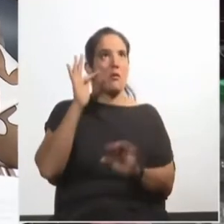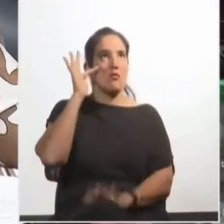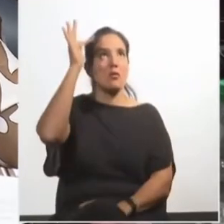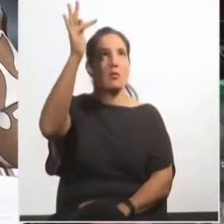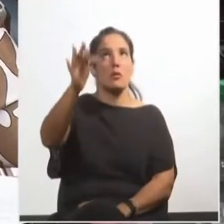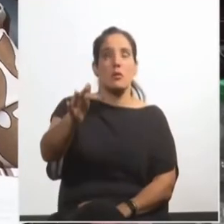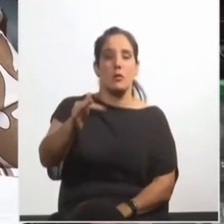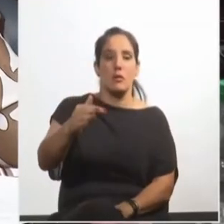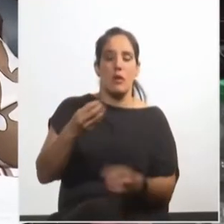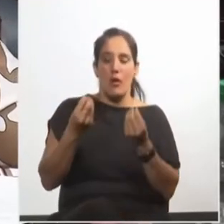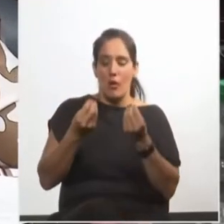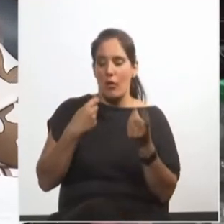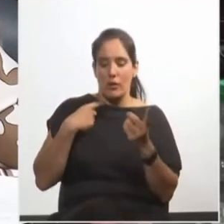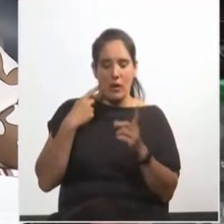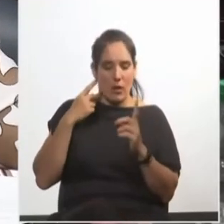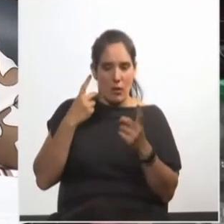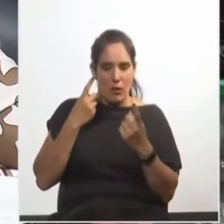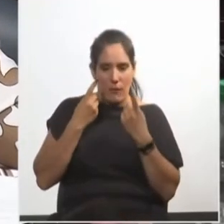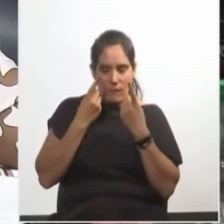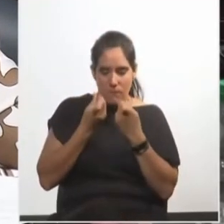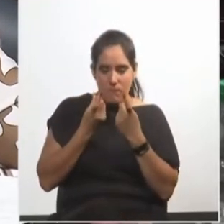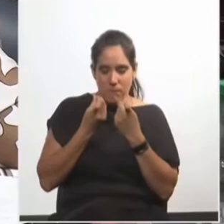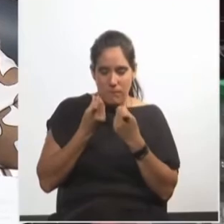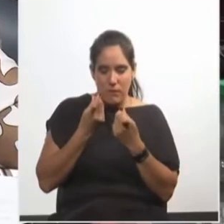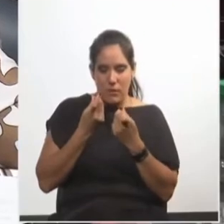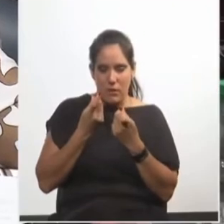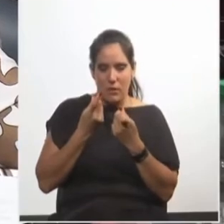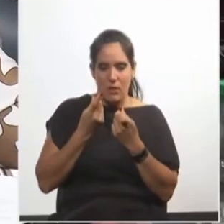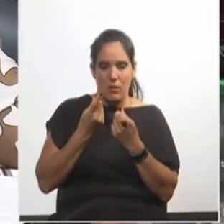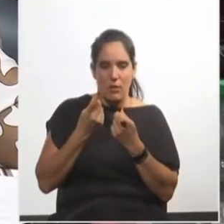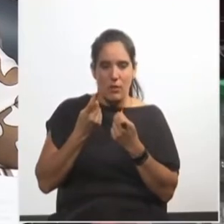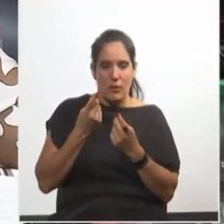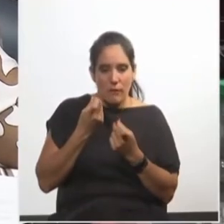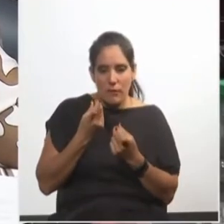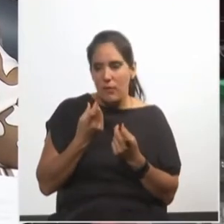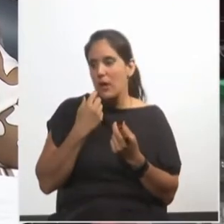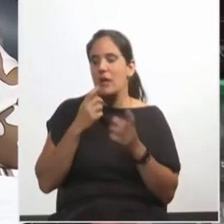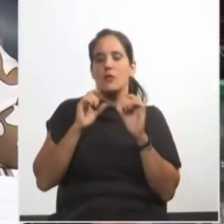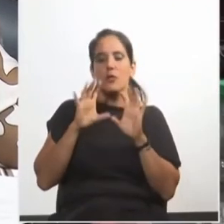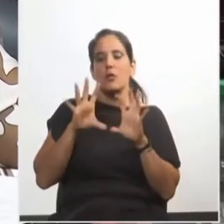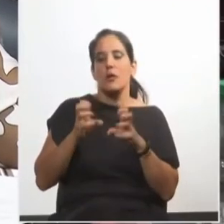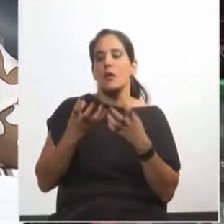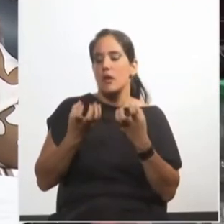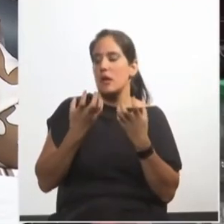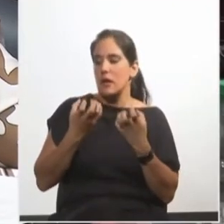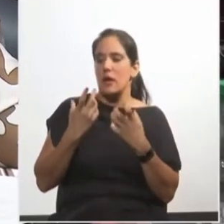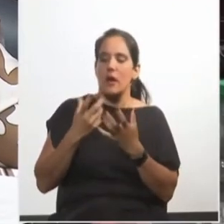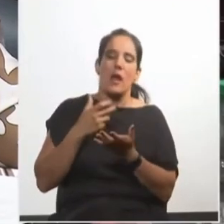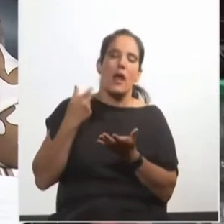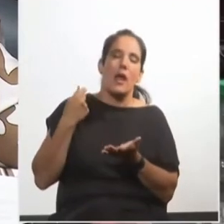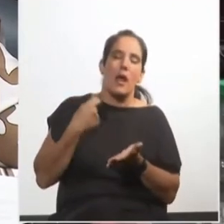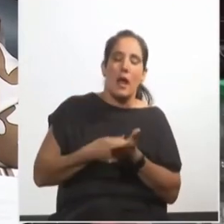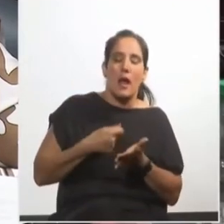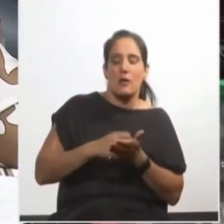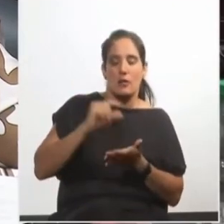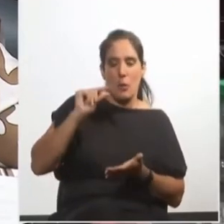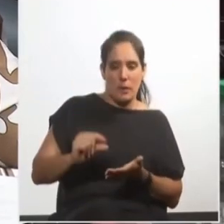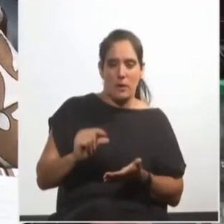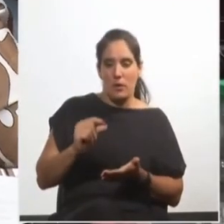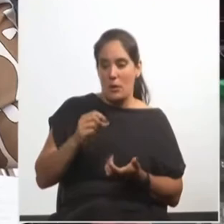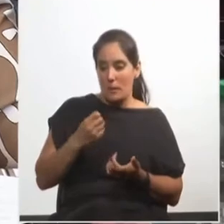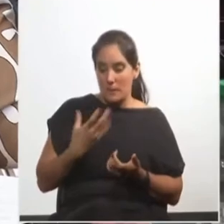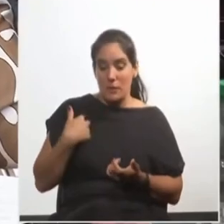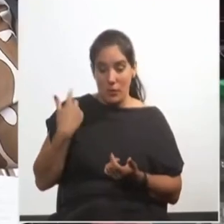futuro, obsesionado exclusivamente por contener el gasto. El trabajo independiente es una modalidad de trabajo